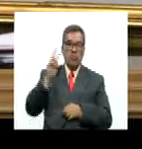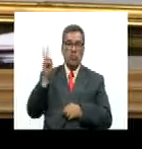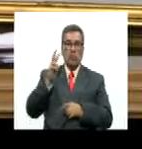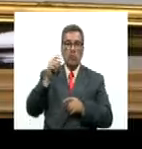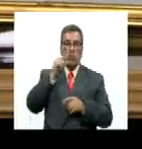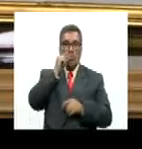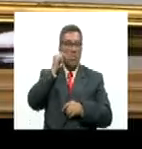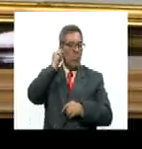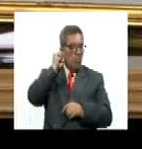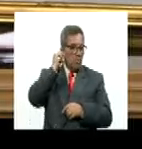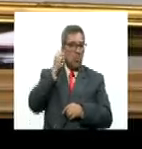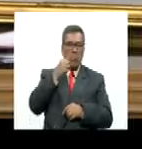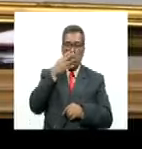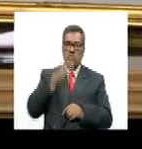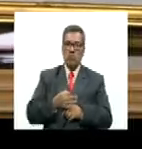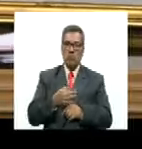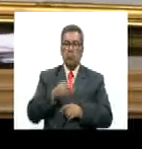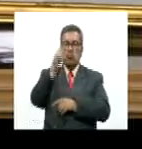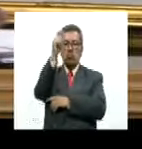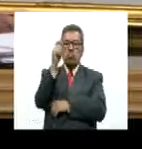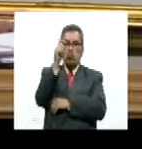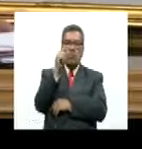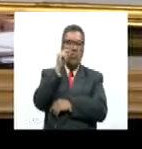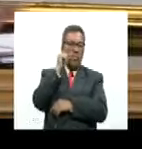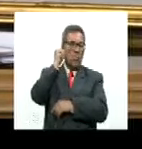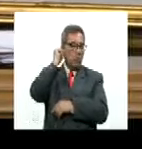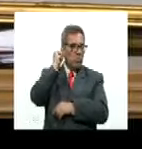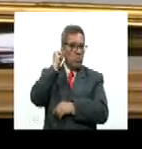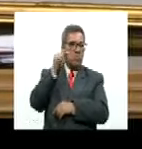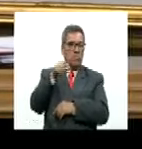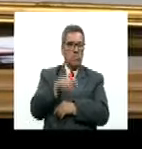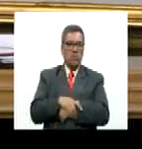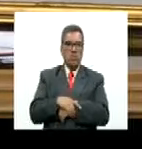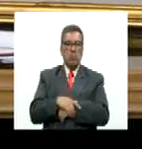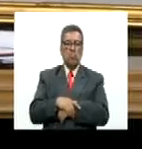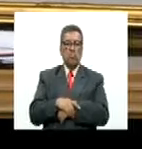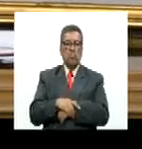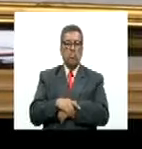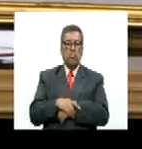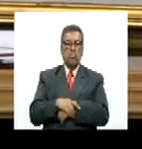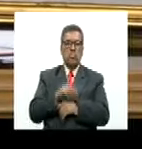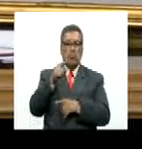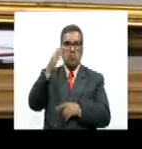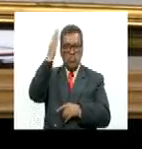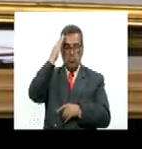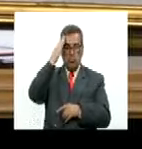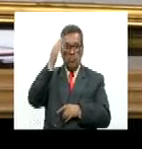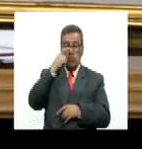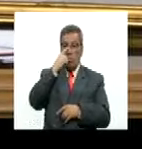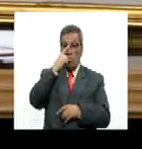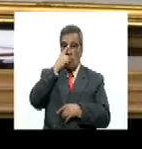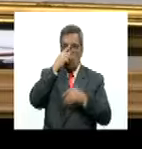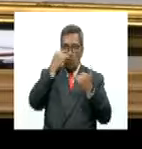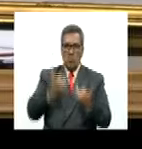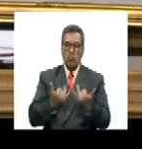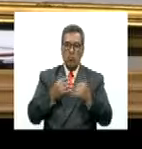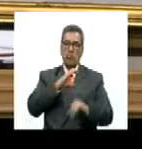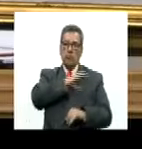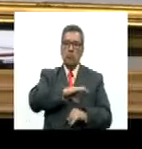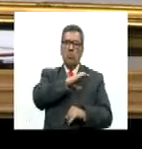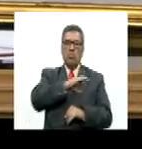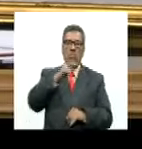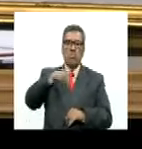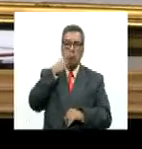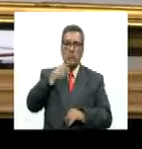mujeres y hombres de bien, y las diputadas y diputados estén en cuenta de que ya la Comisión de